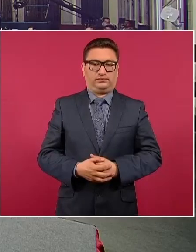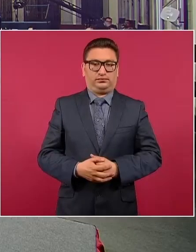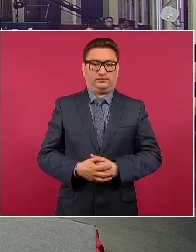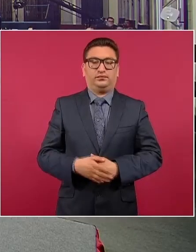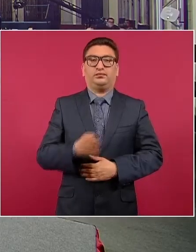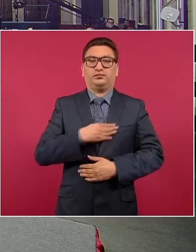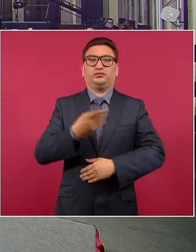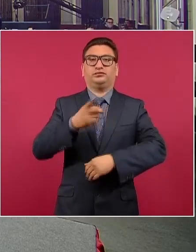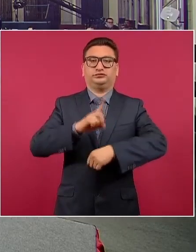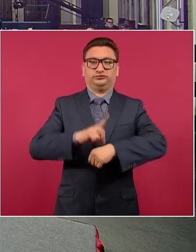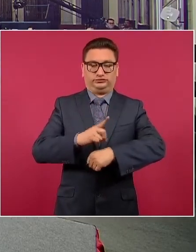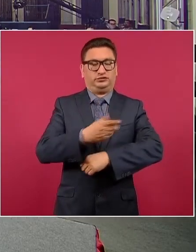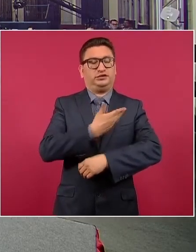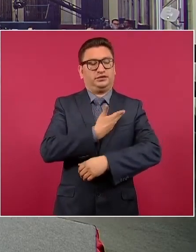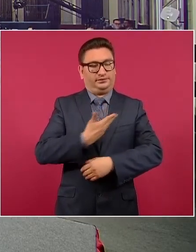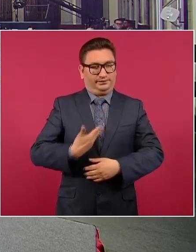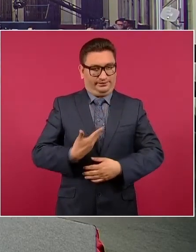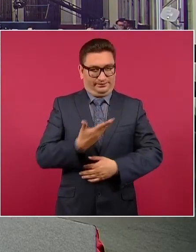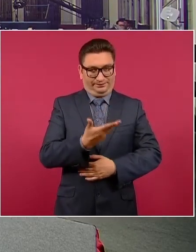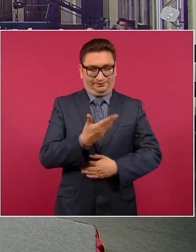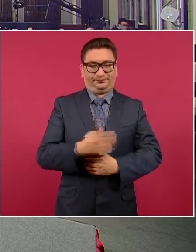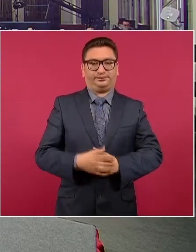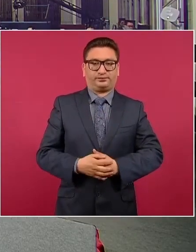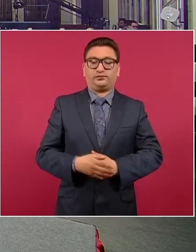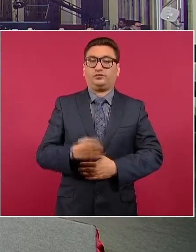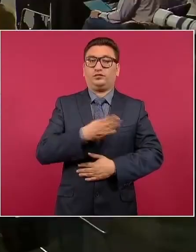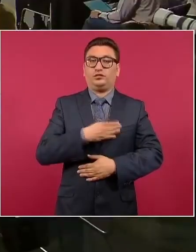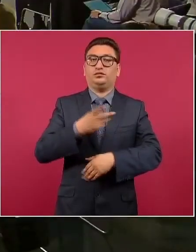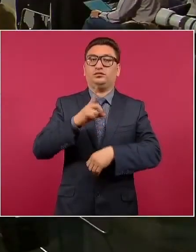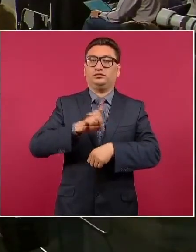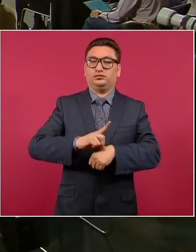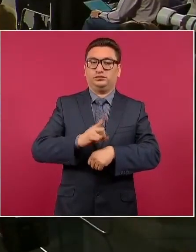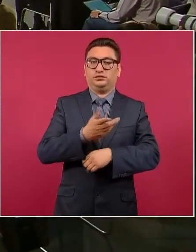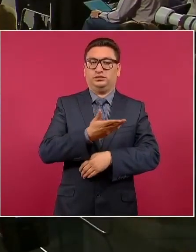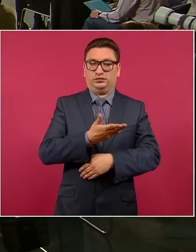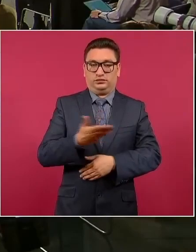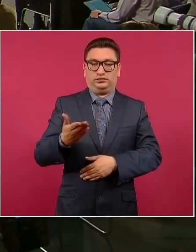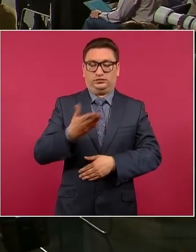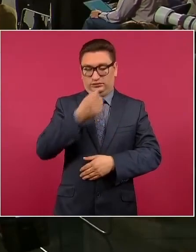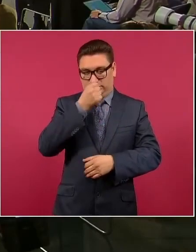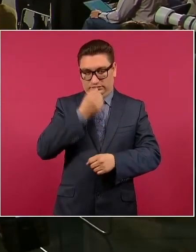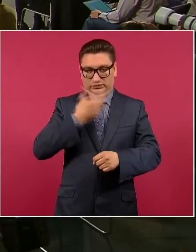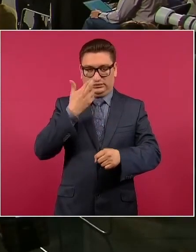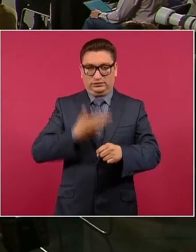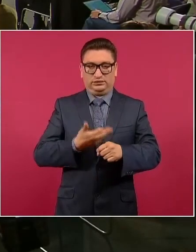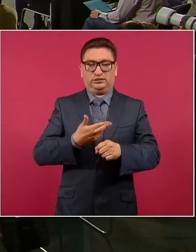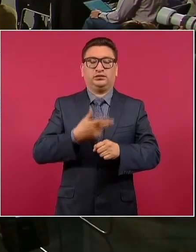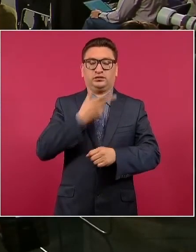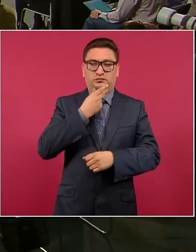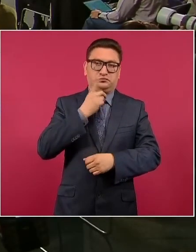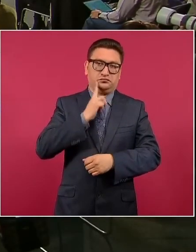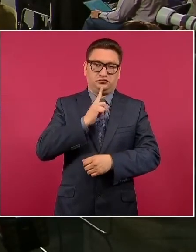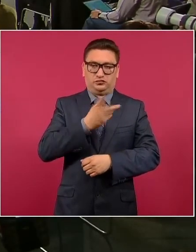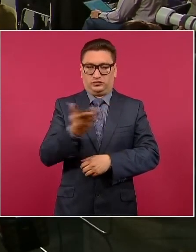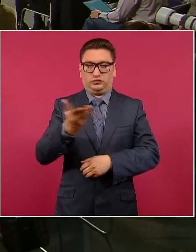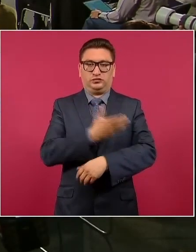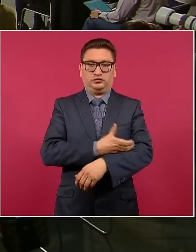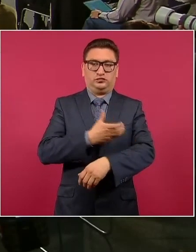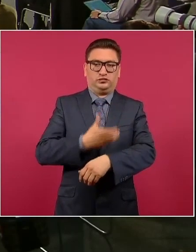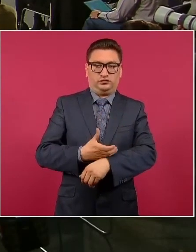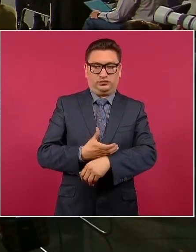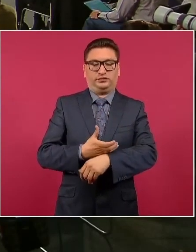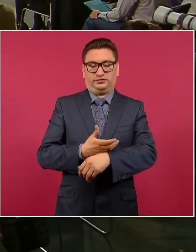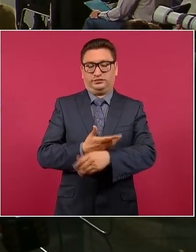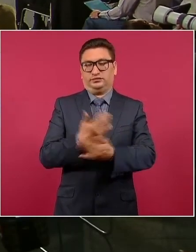Muy buenos días, presidente, muy buenos días, secretaria, secretario, compañeras y